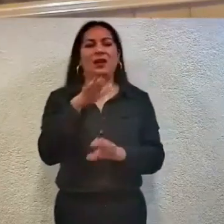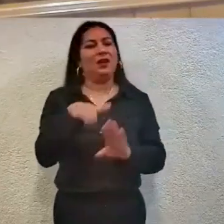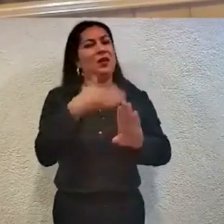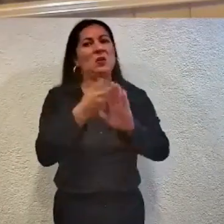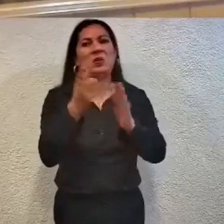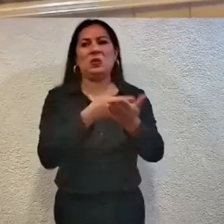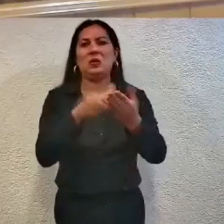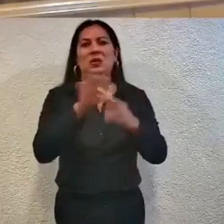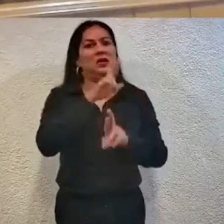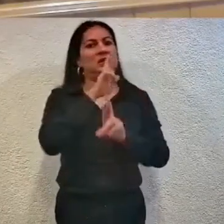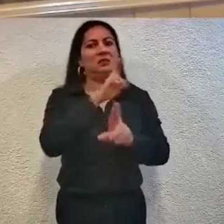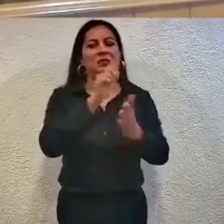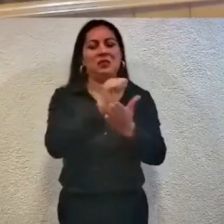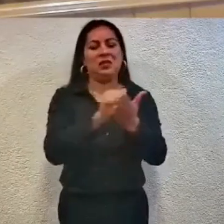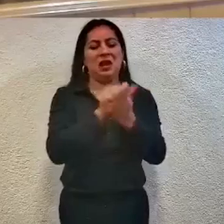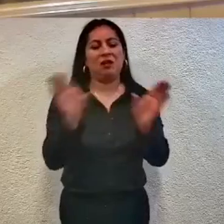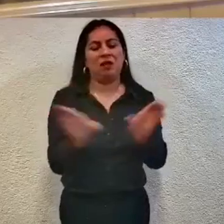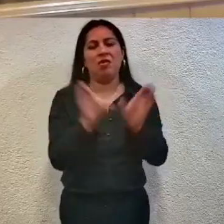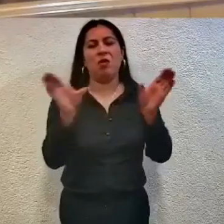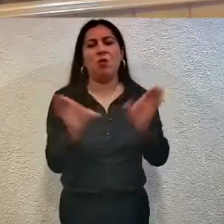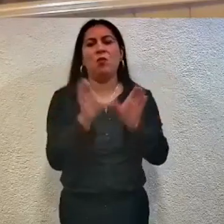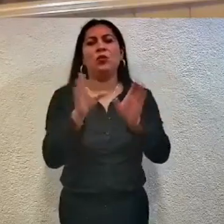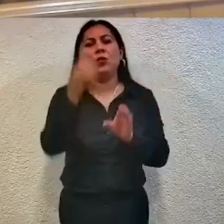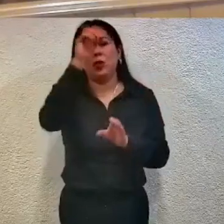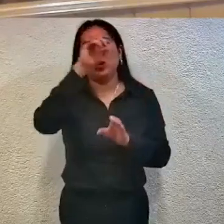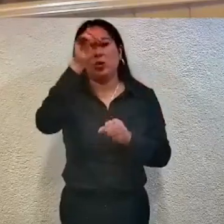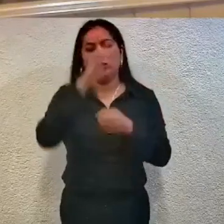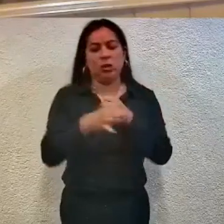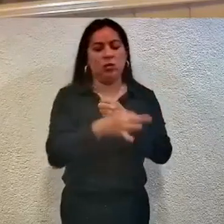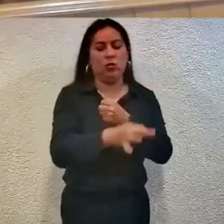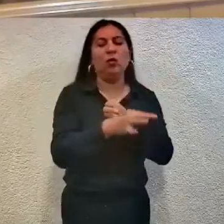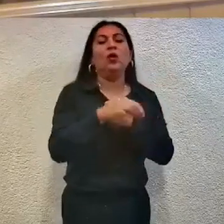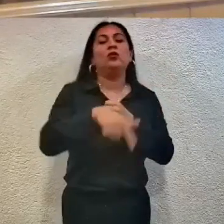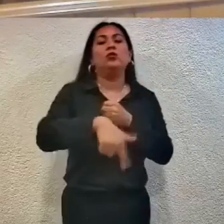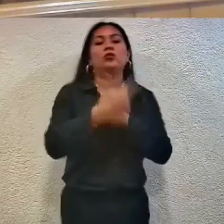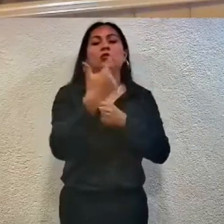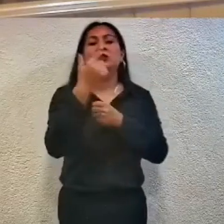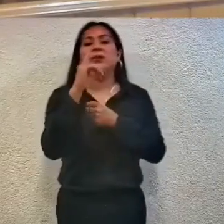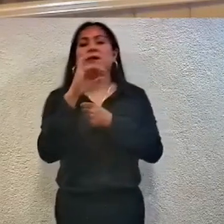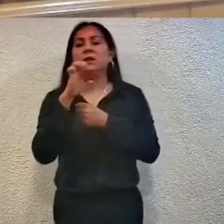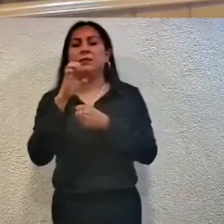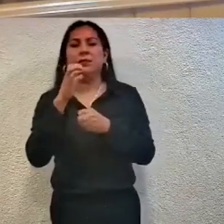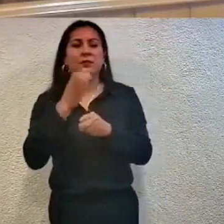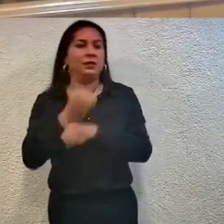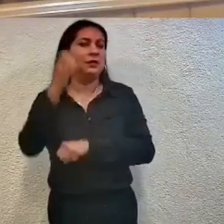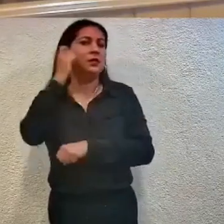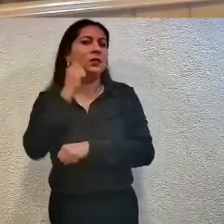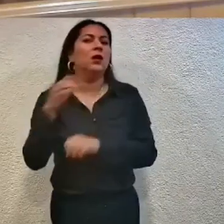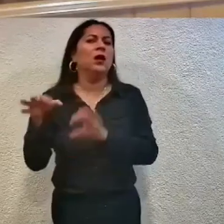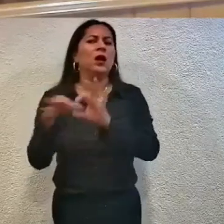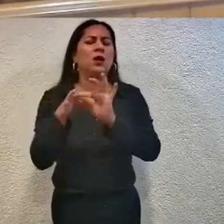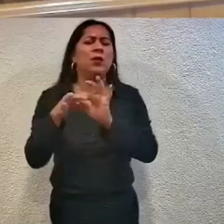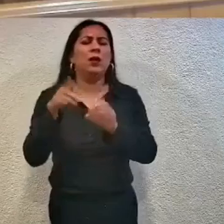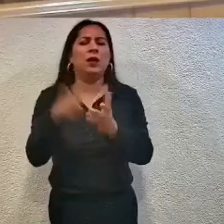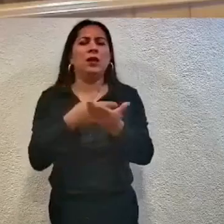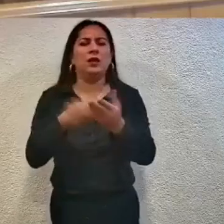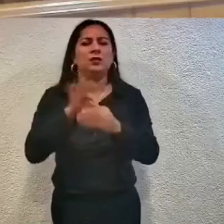el PRD en contra de los resultados consignados en el acta de cómputo realizada por el Consejo Distrital Electoral 12 del